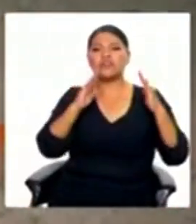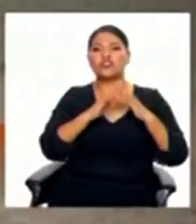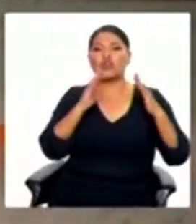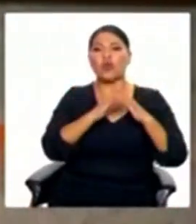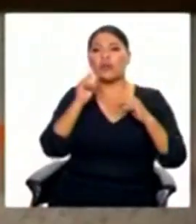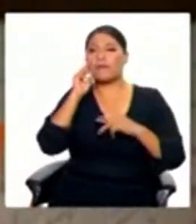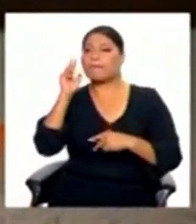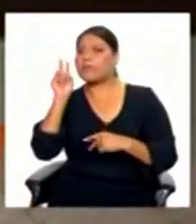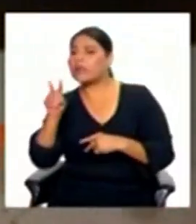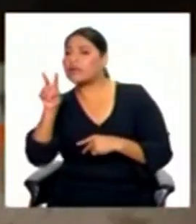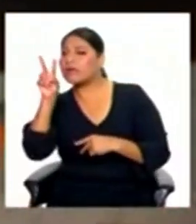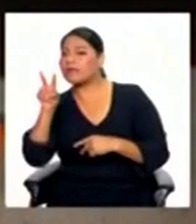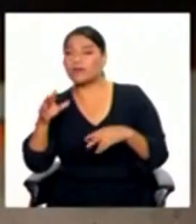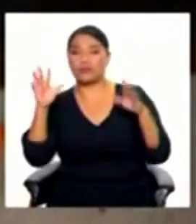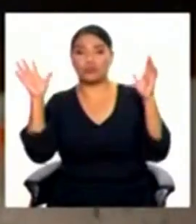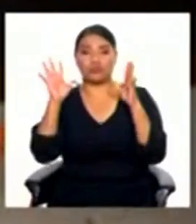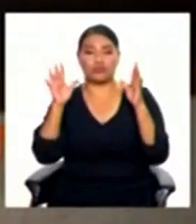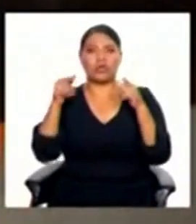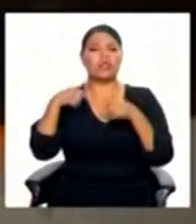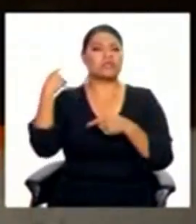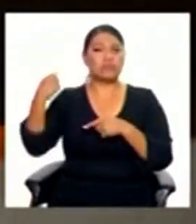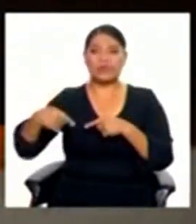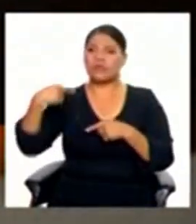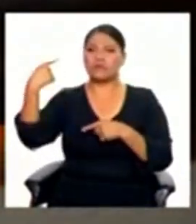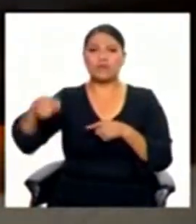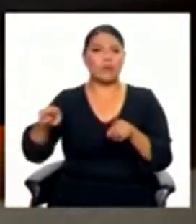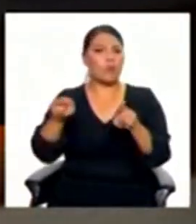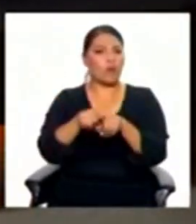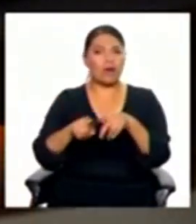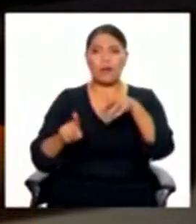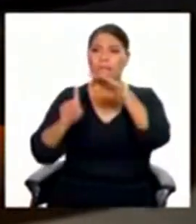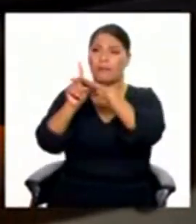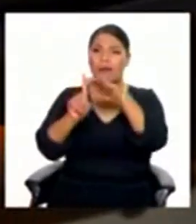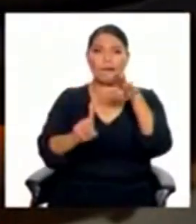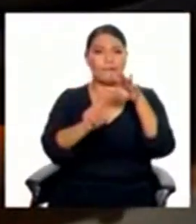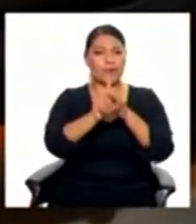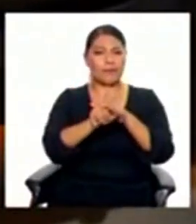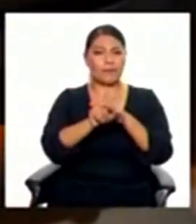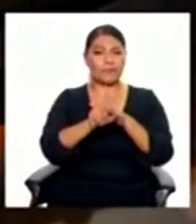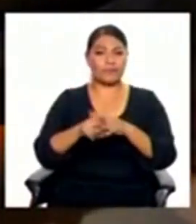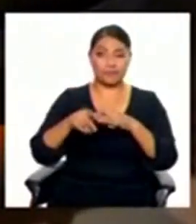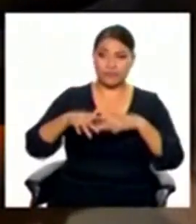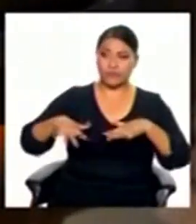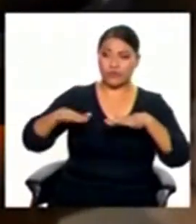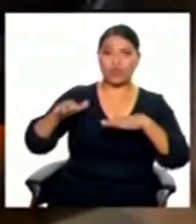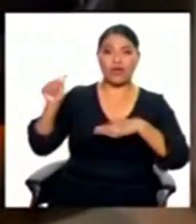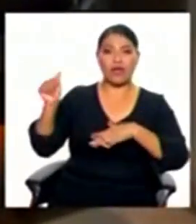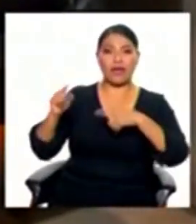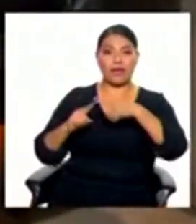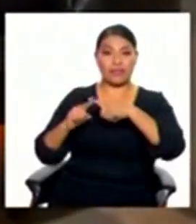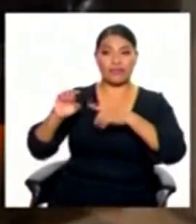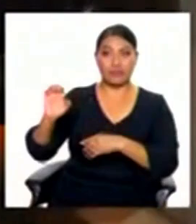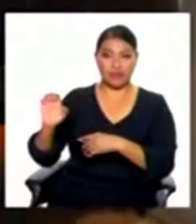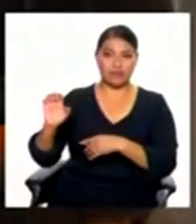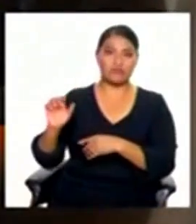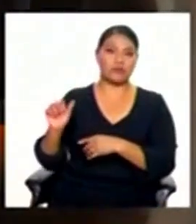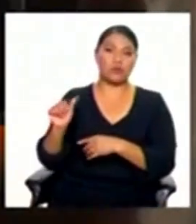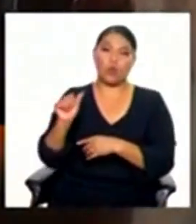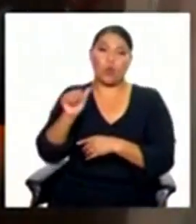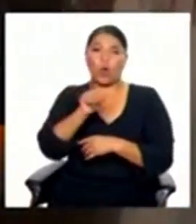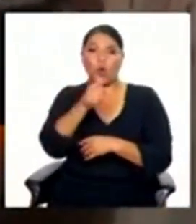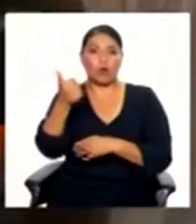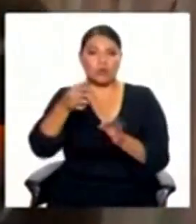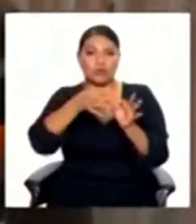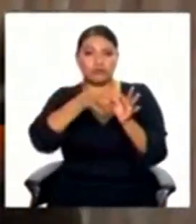catatónico, porque esto ocurre a diario prácticamente. Lo que se está viviendo aquí en ATE Vitarte, como en otras ciudades del